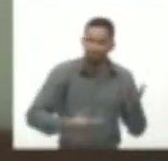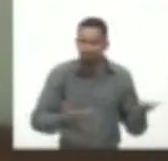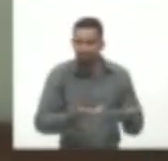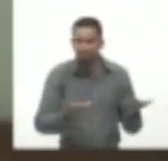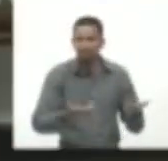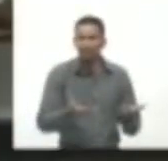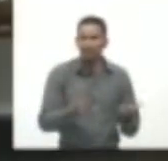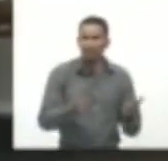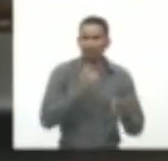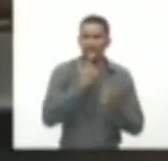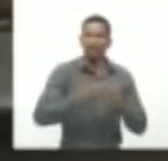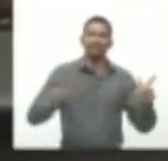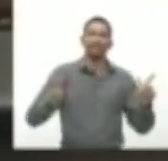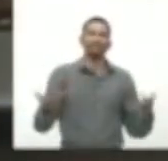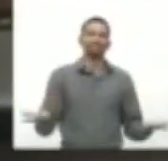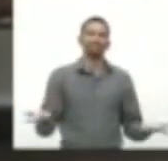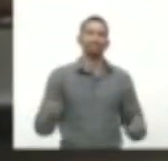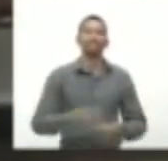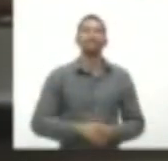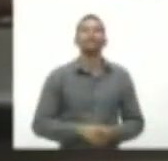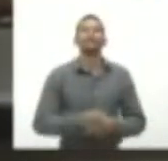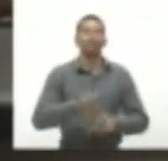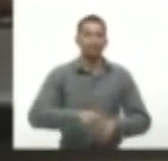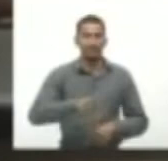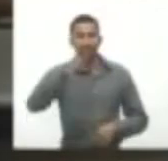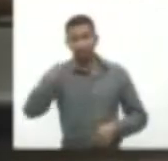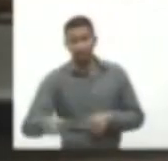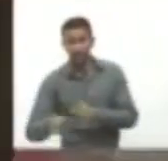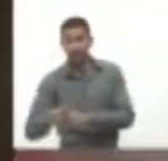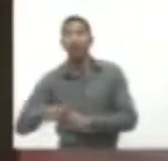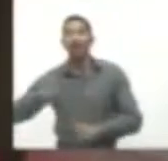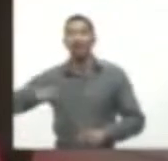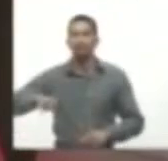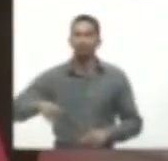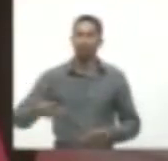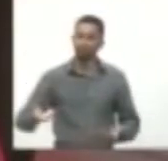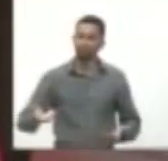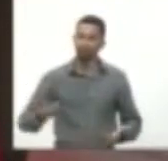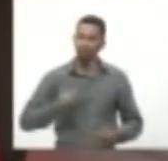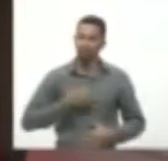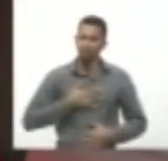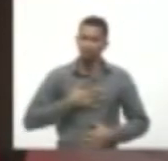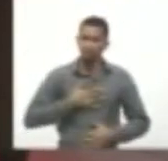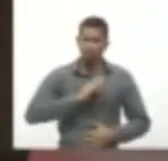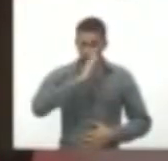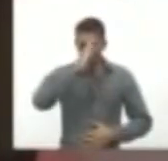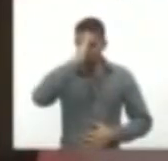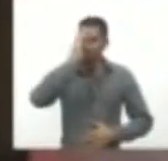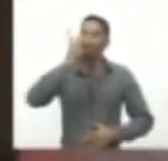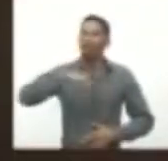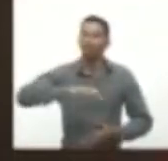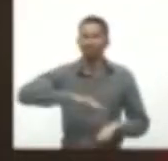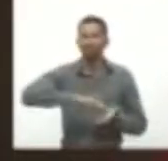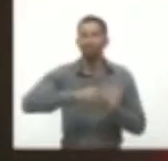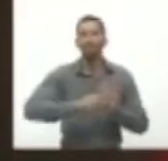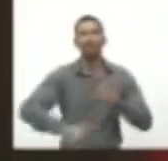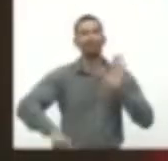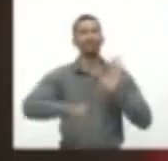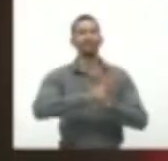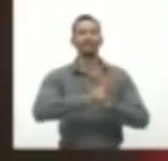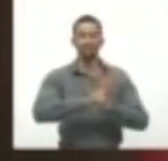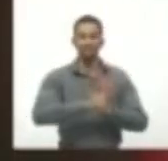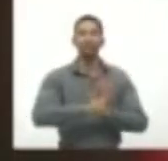la libertad. Asimismo, el abogado Miguel Bolívar Acuña afirma que las costumbres tienen fuerzas de ley. Los alcaldes tienen el derecho a reglamentar